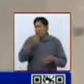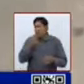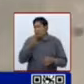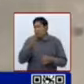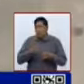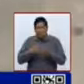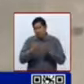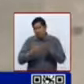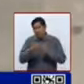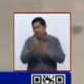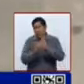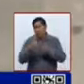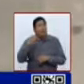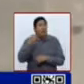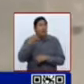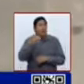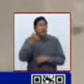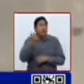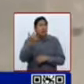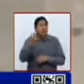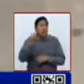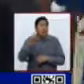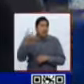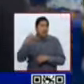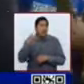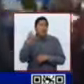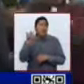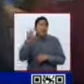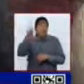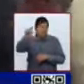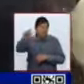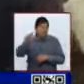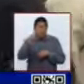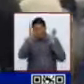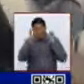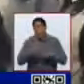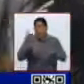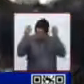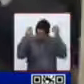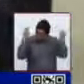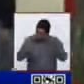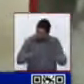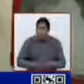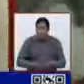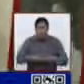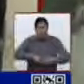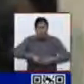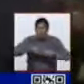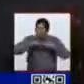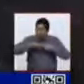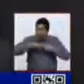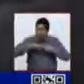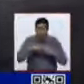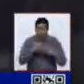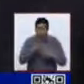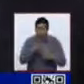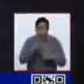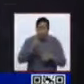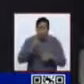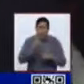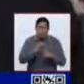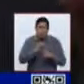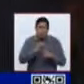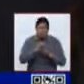lo que establece en el decreto supremo 1302 y 1320, de manera inmediata se le suspende ya en su RDA